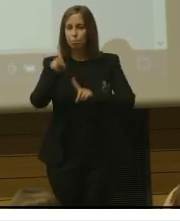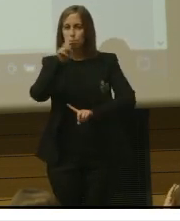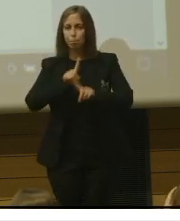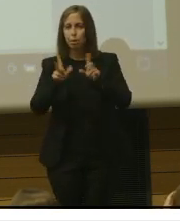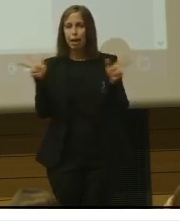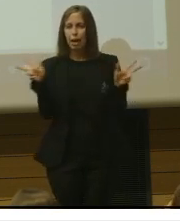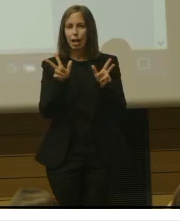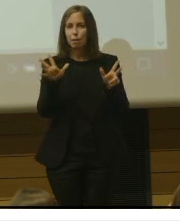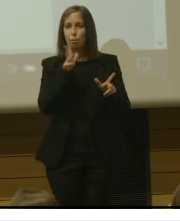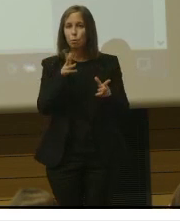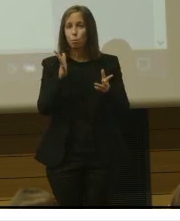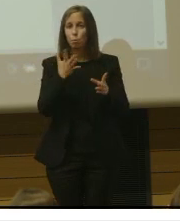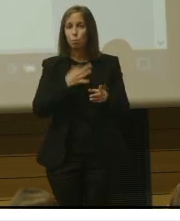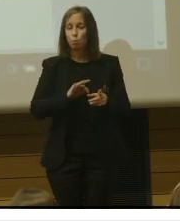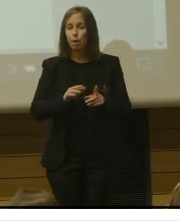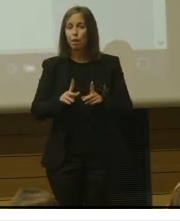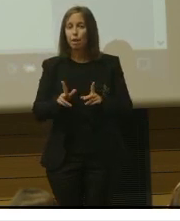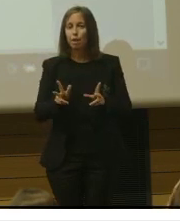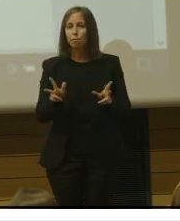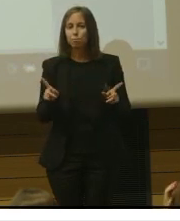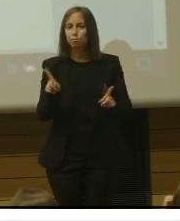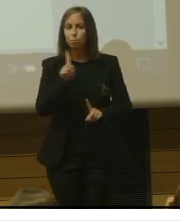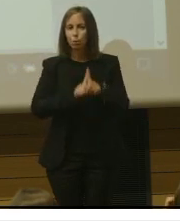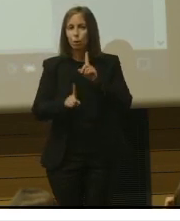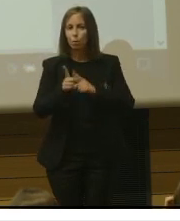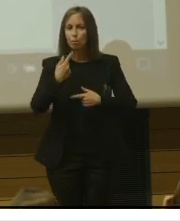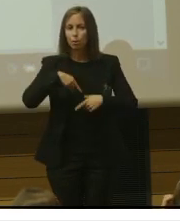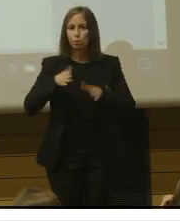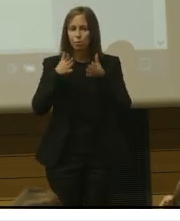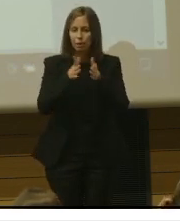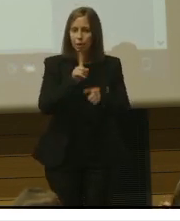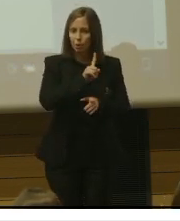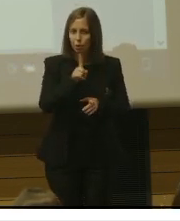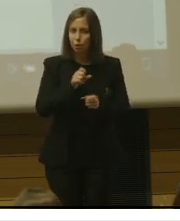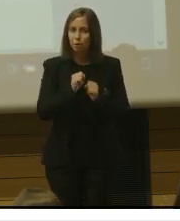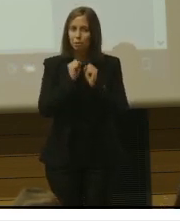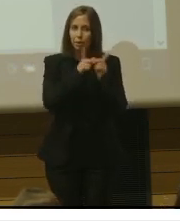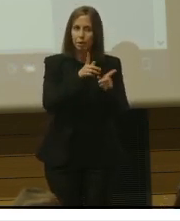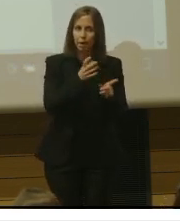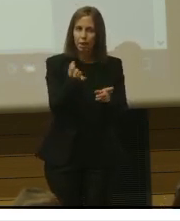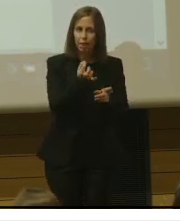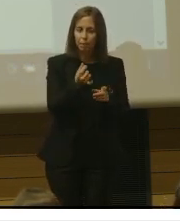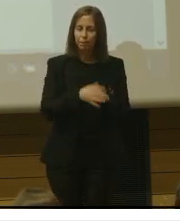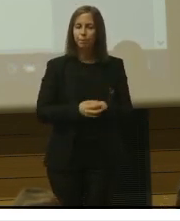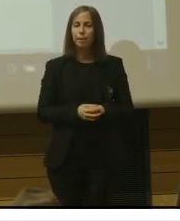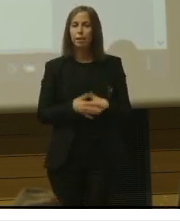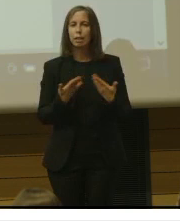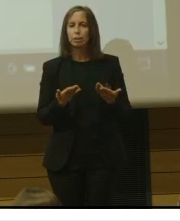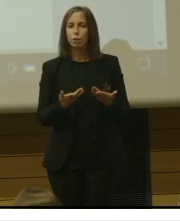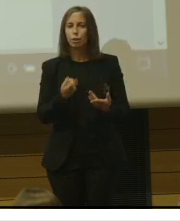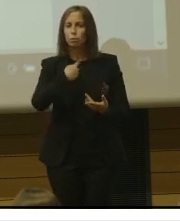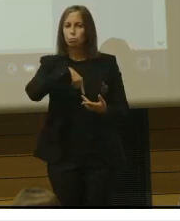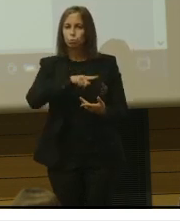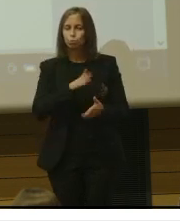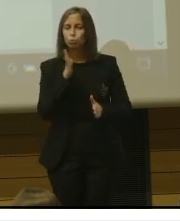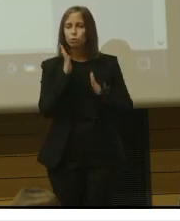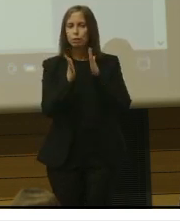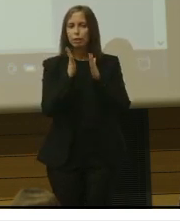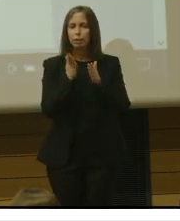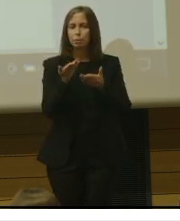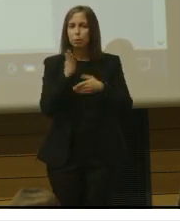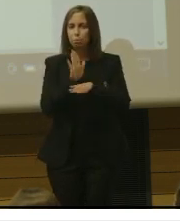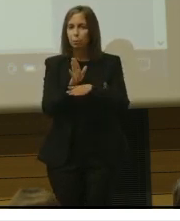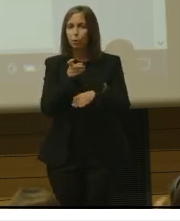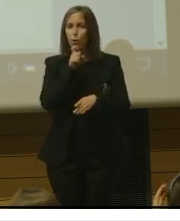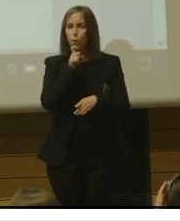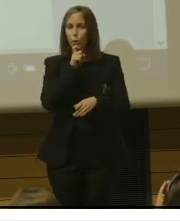aparecer complicaciones que no podamos atender y por lo tanto se les deriva, etcétera, ¿vale? Pero bueno, la realidad es que planteamos un tratamiento que es